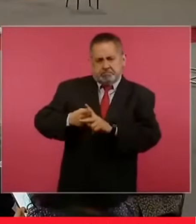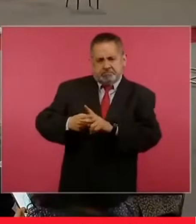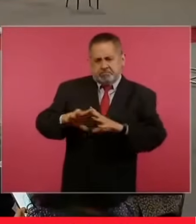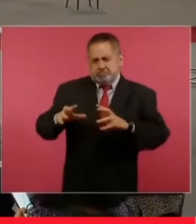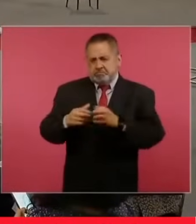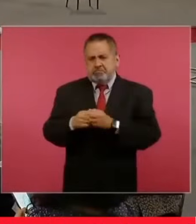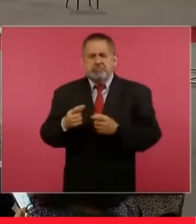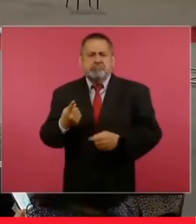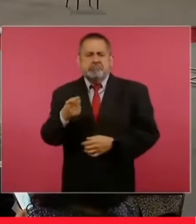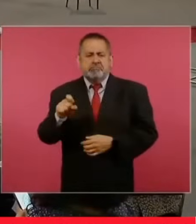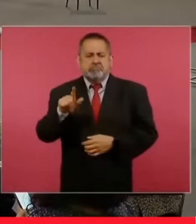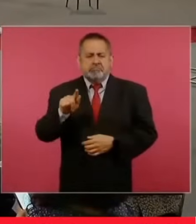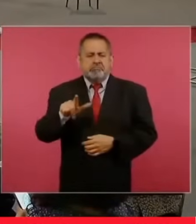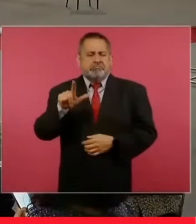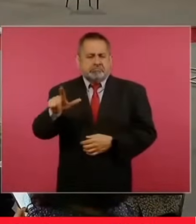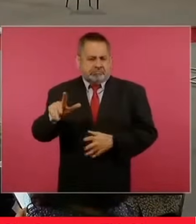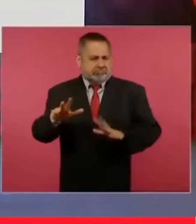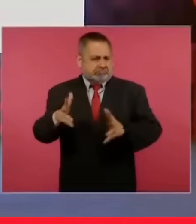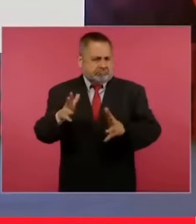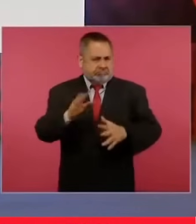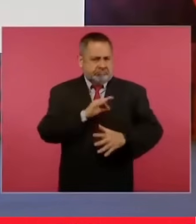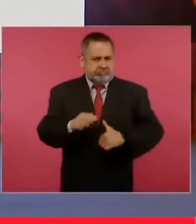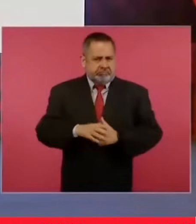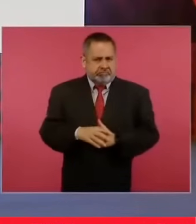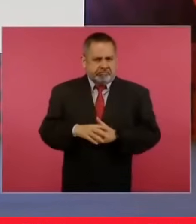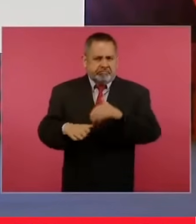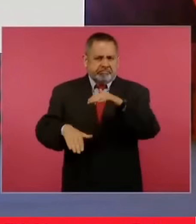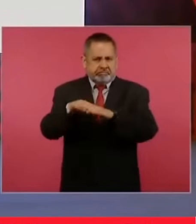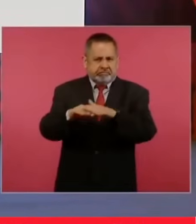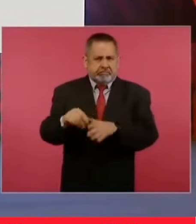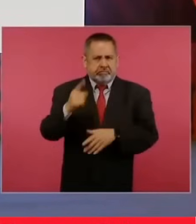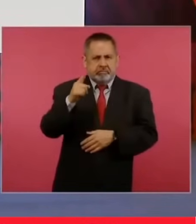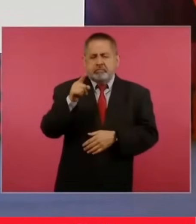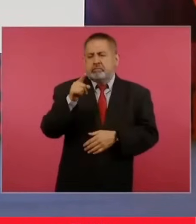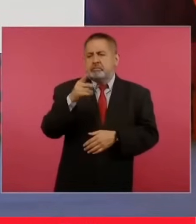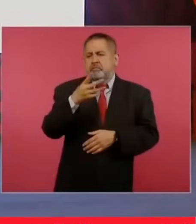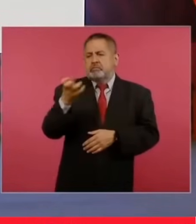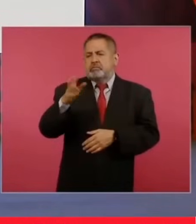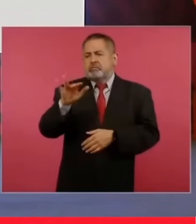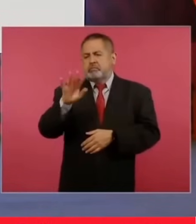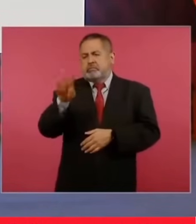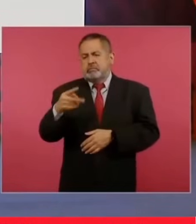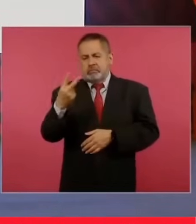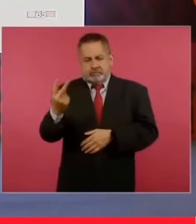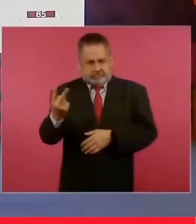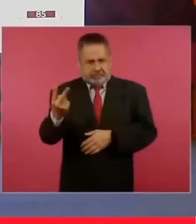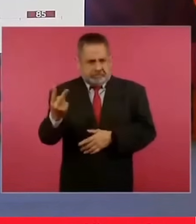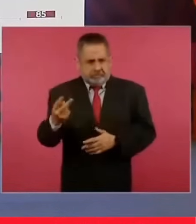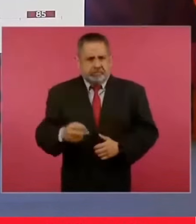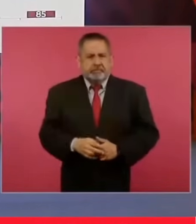diario va a ser 177. Entonces nos iríamos a 1,452.